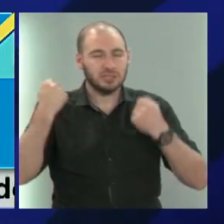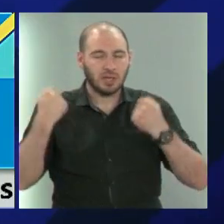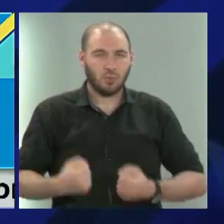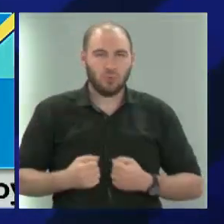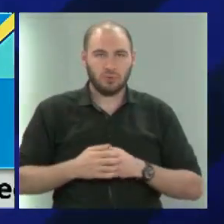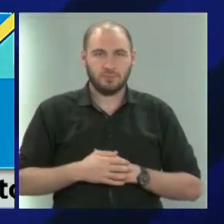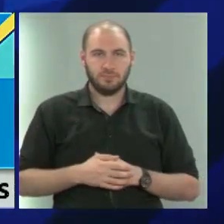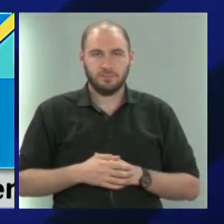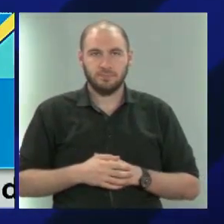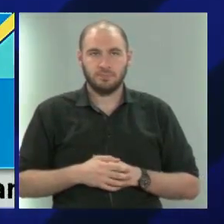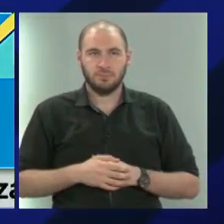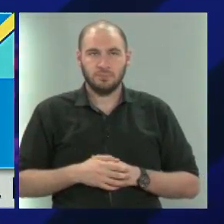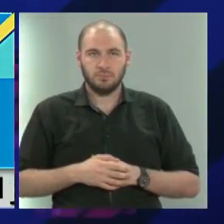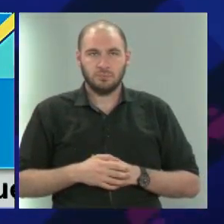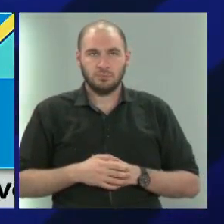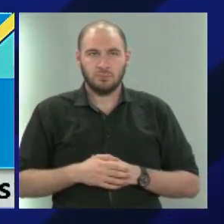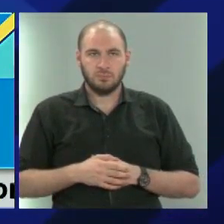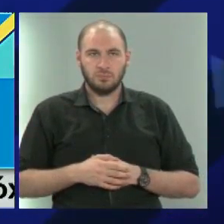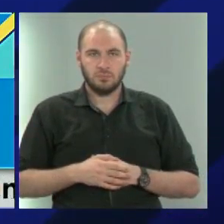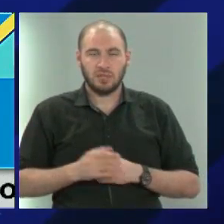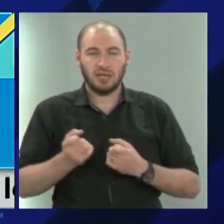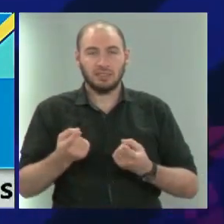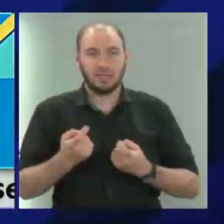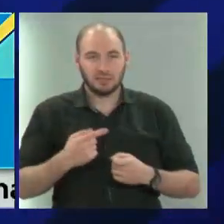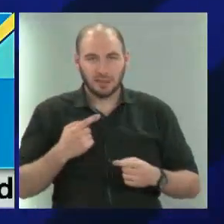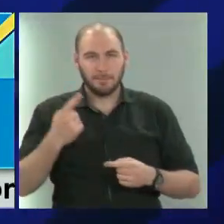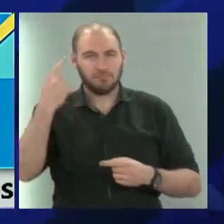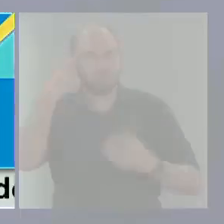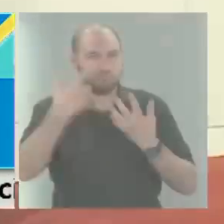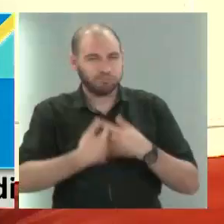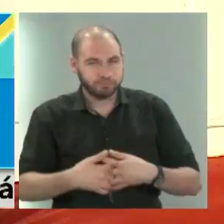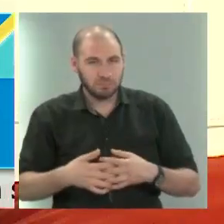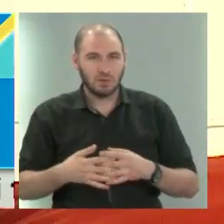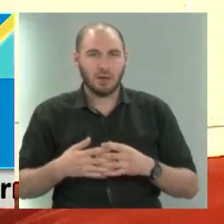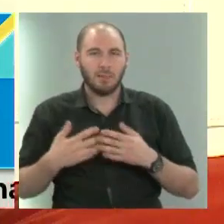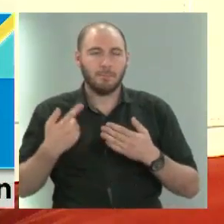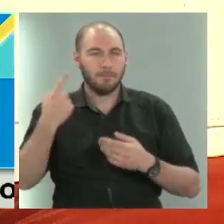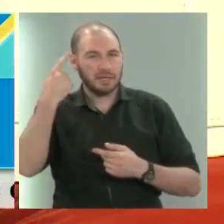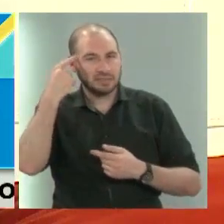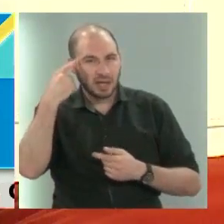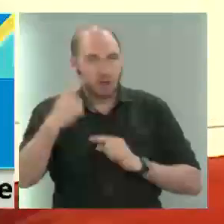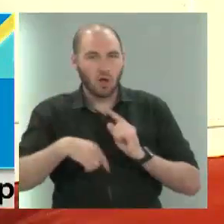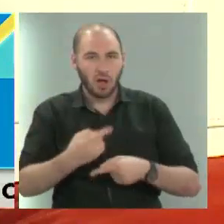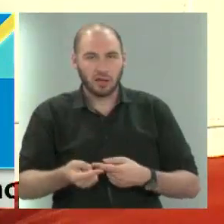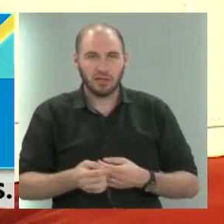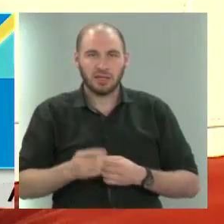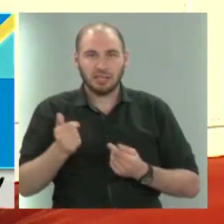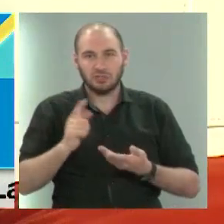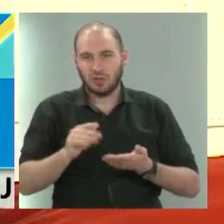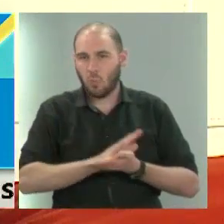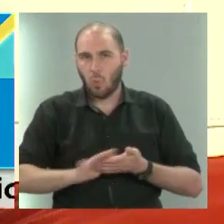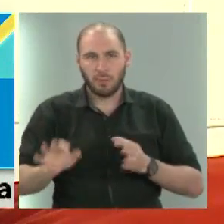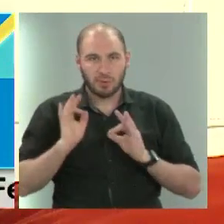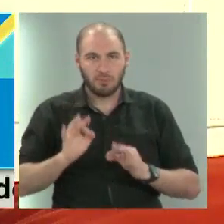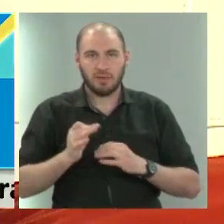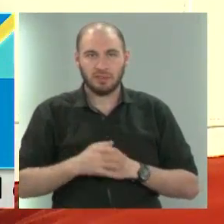convencido que necesitamos replantearnos o plantearnos, ¿no?, empezar casi de cero en algunas cosas con